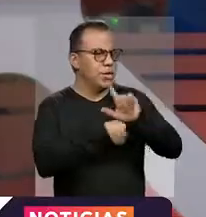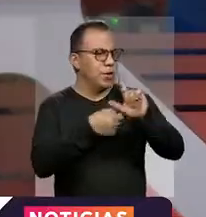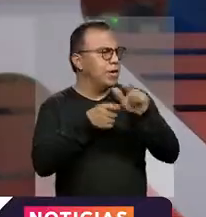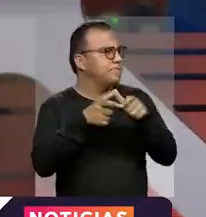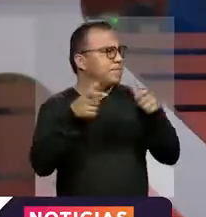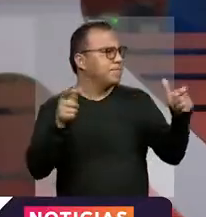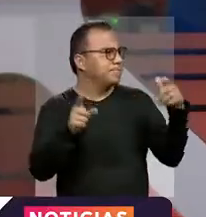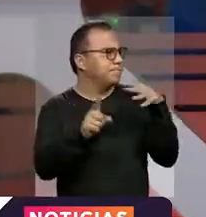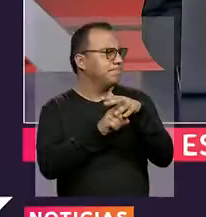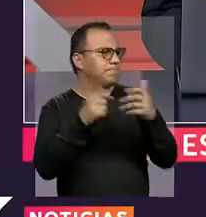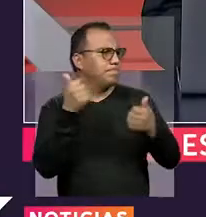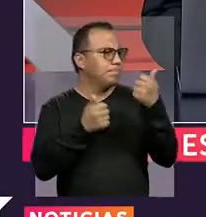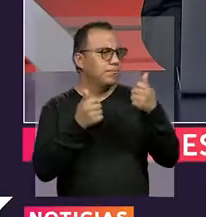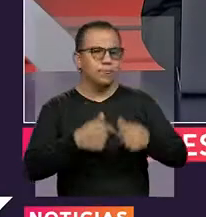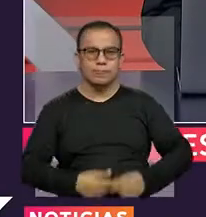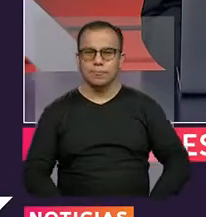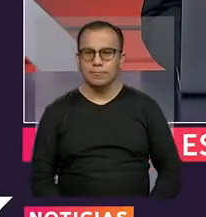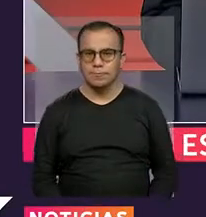más afectadas?